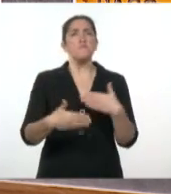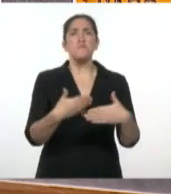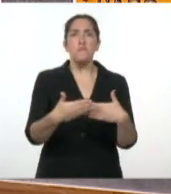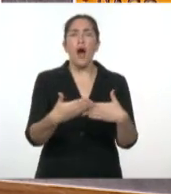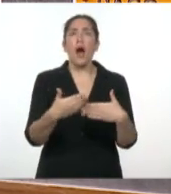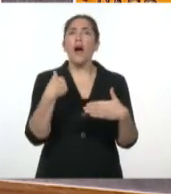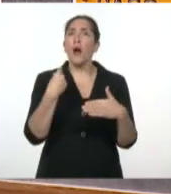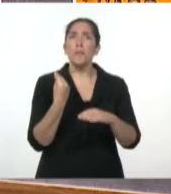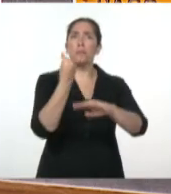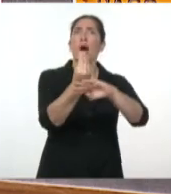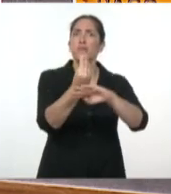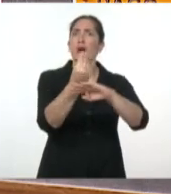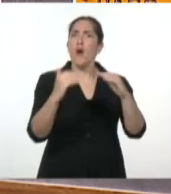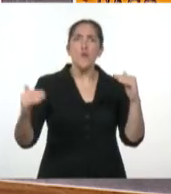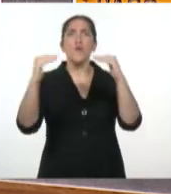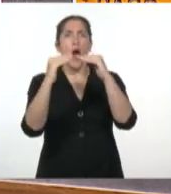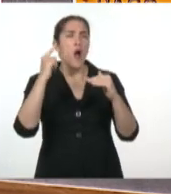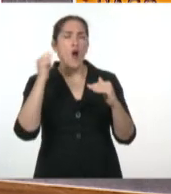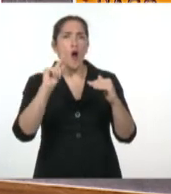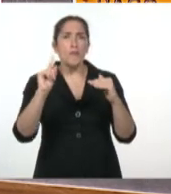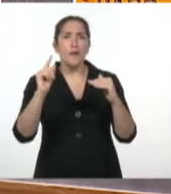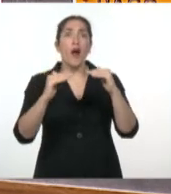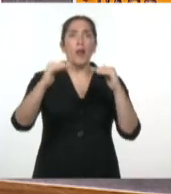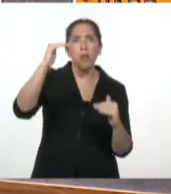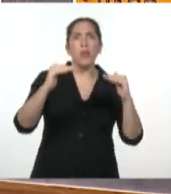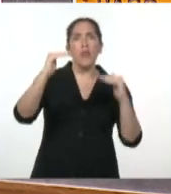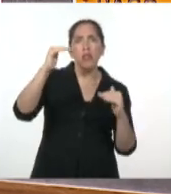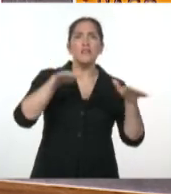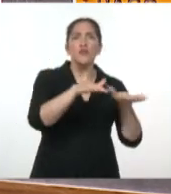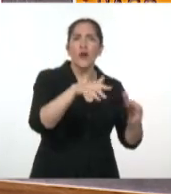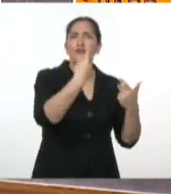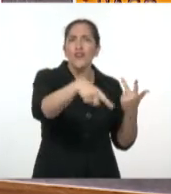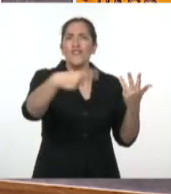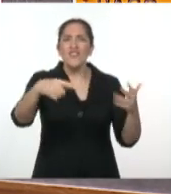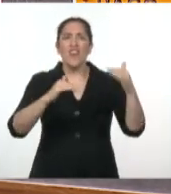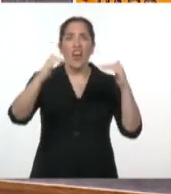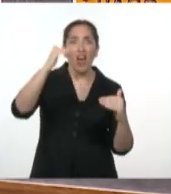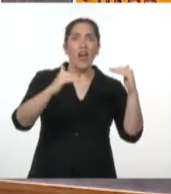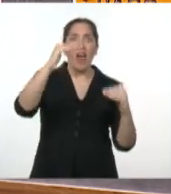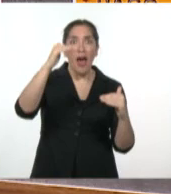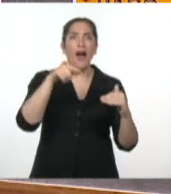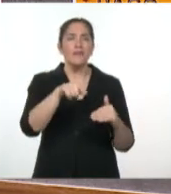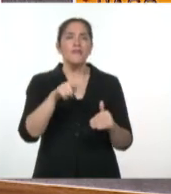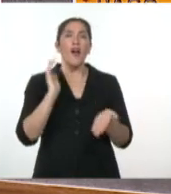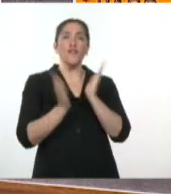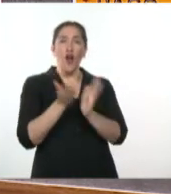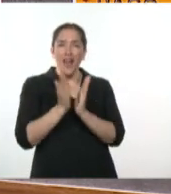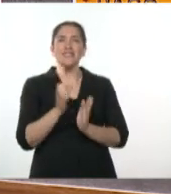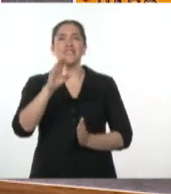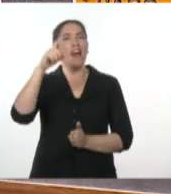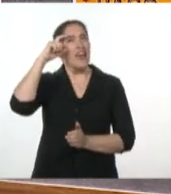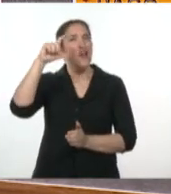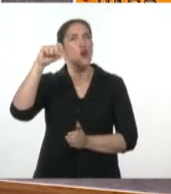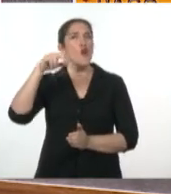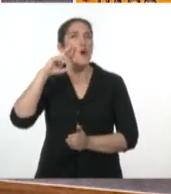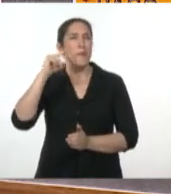mismos puestos que el hombre. Todas estas desigualdades y toda esta cuestión tiene que ver con la violencia económica. También sucede la violencia económica